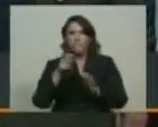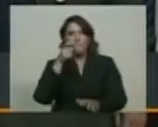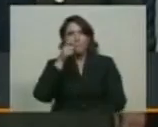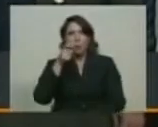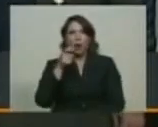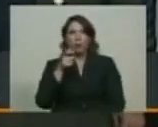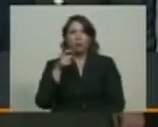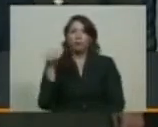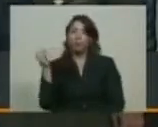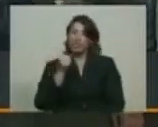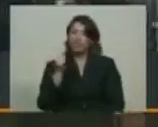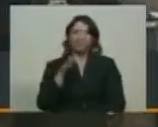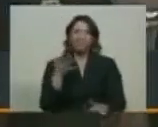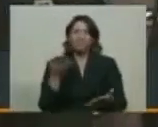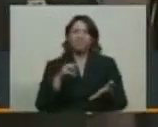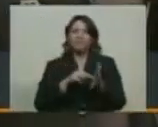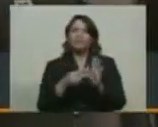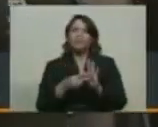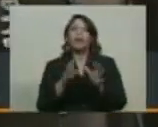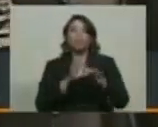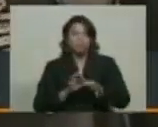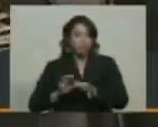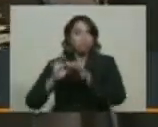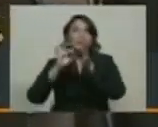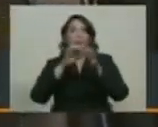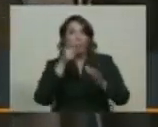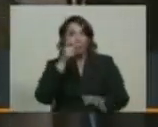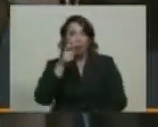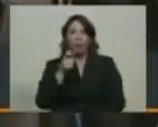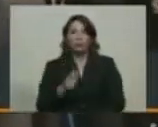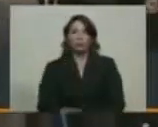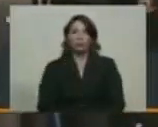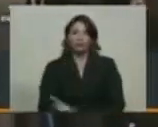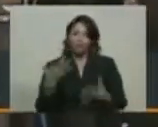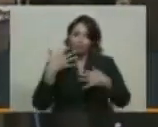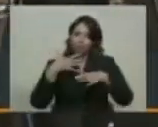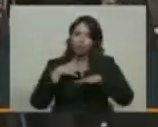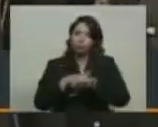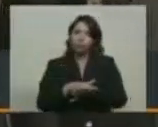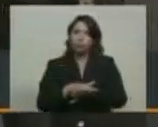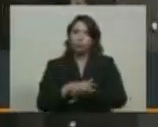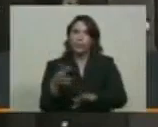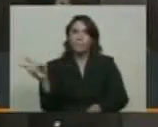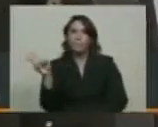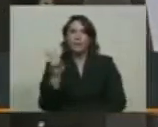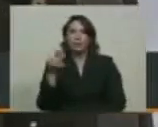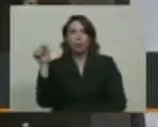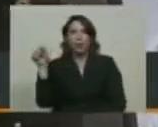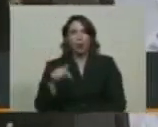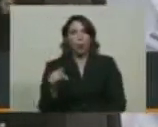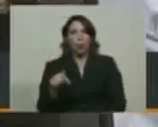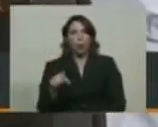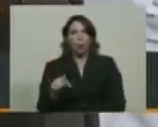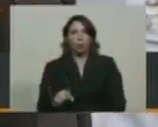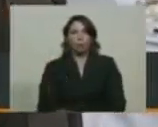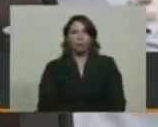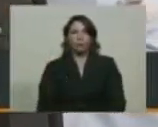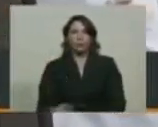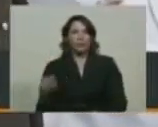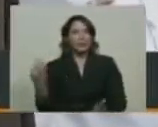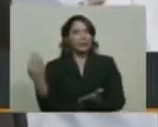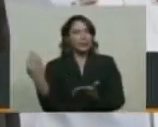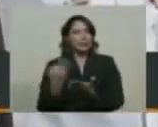sí, la autodeterminación de nuestro pueblo en Venezuela, hoy y para